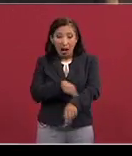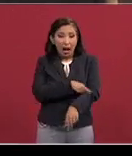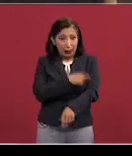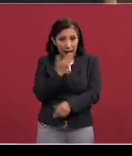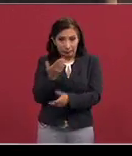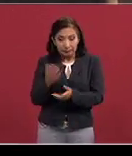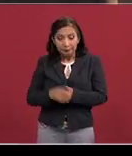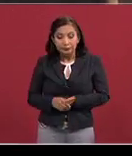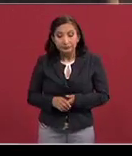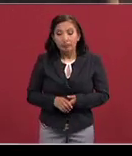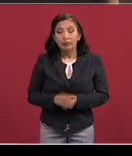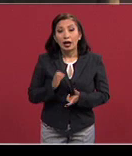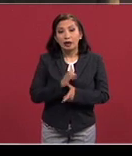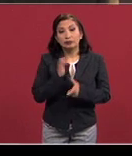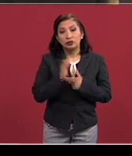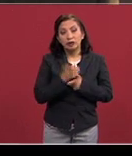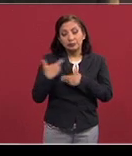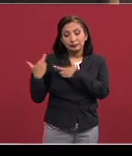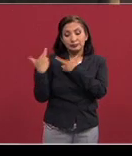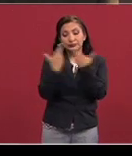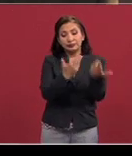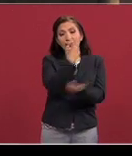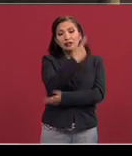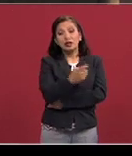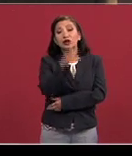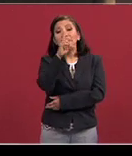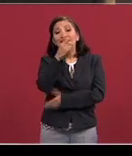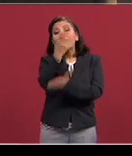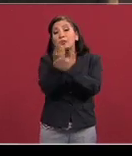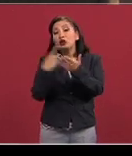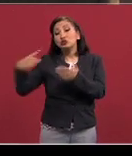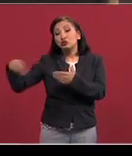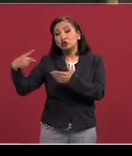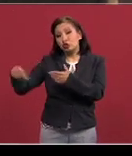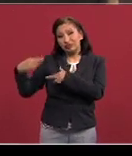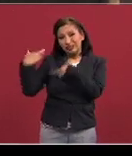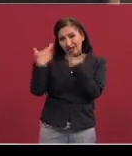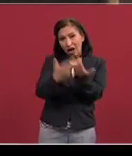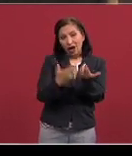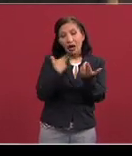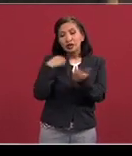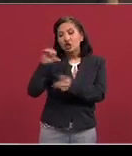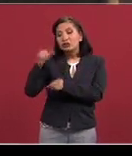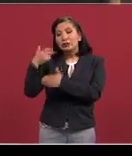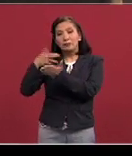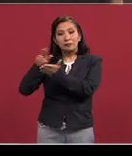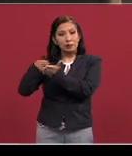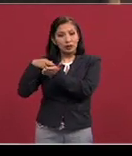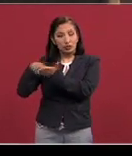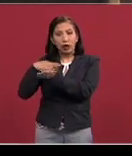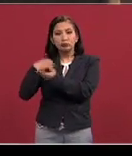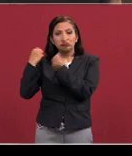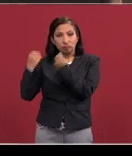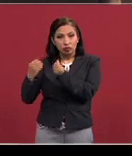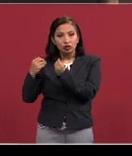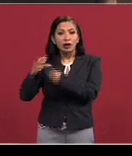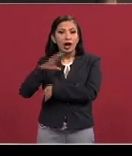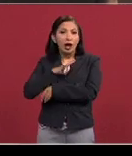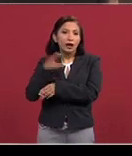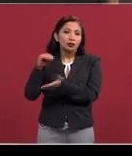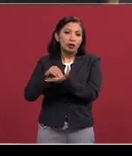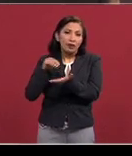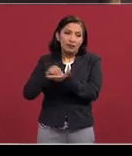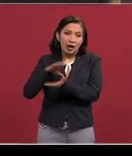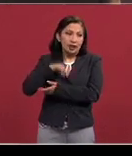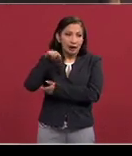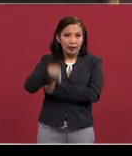en ese momento, y hace esta donación de 130 dibujos a la Nación y 11 pinturas que muchas se encuentran